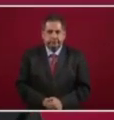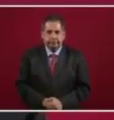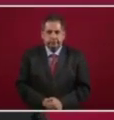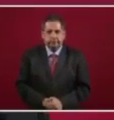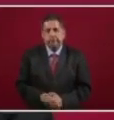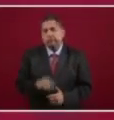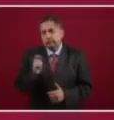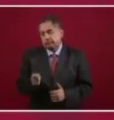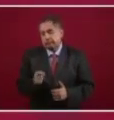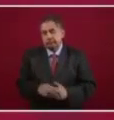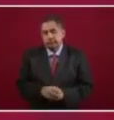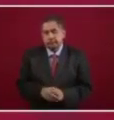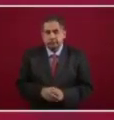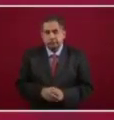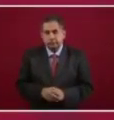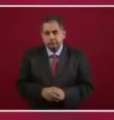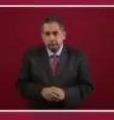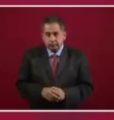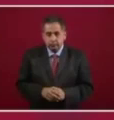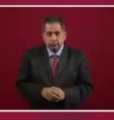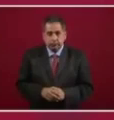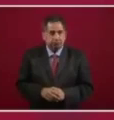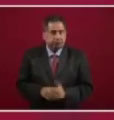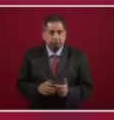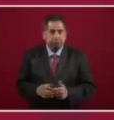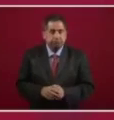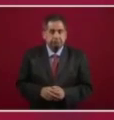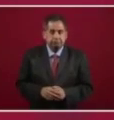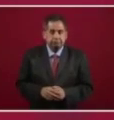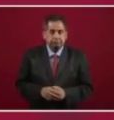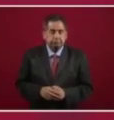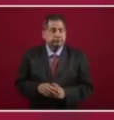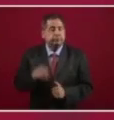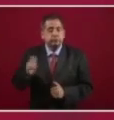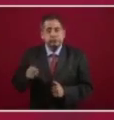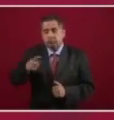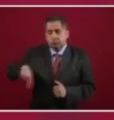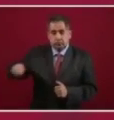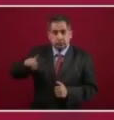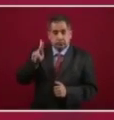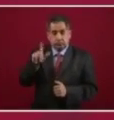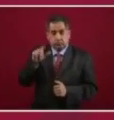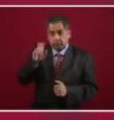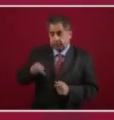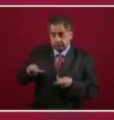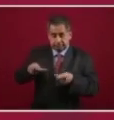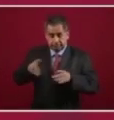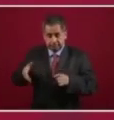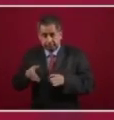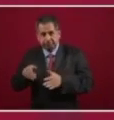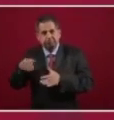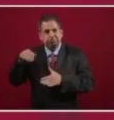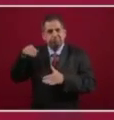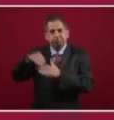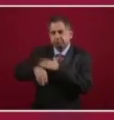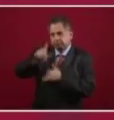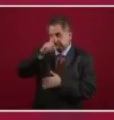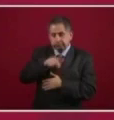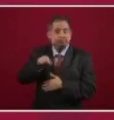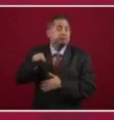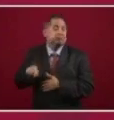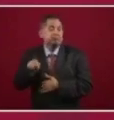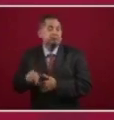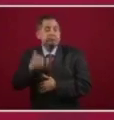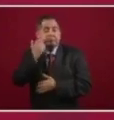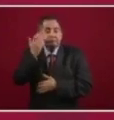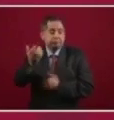y aunque los que aplicaron esa estrategia fallida quieran